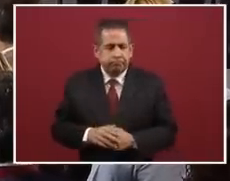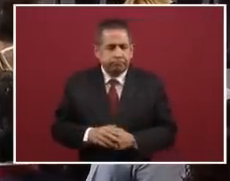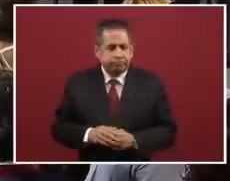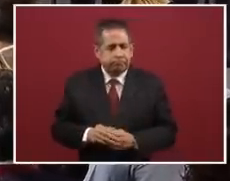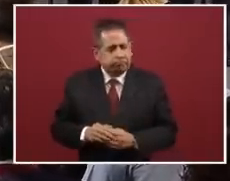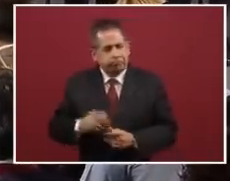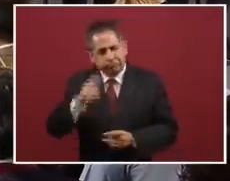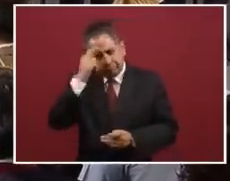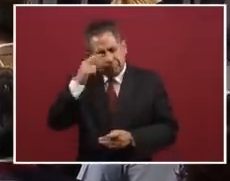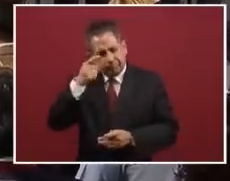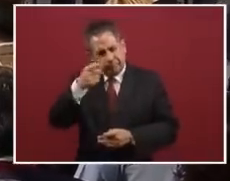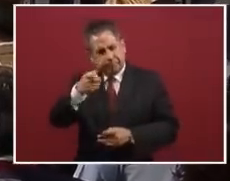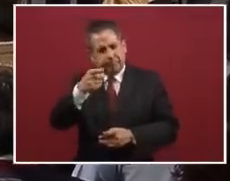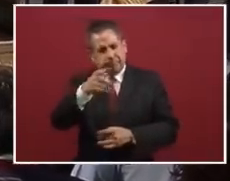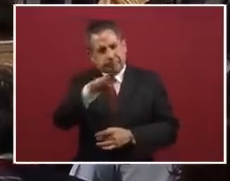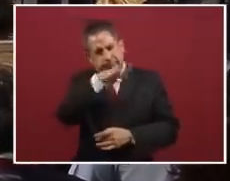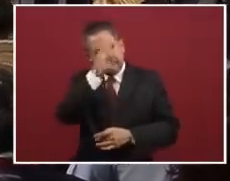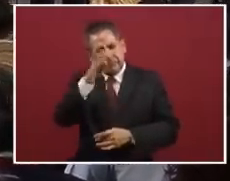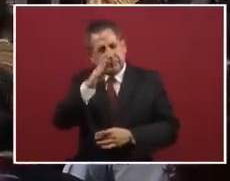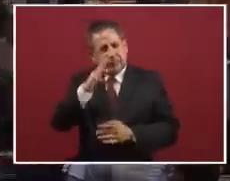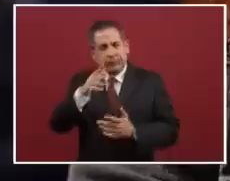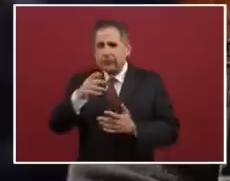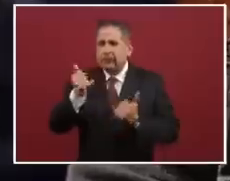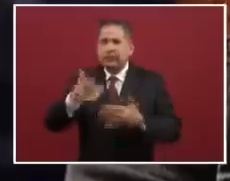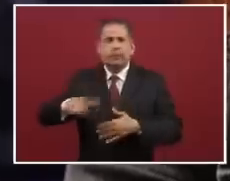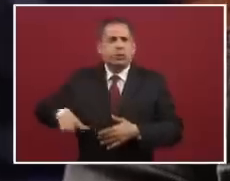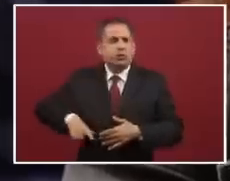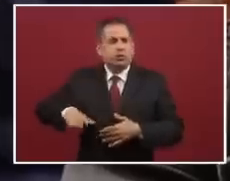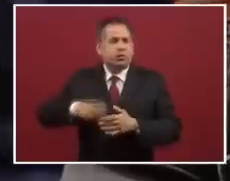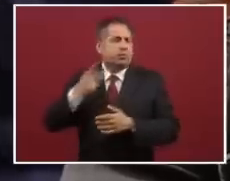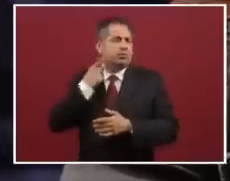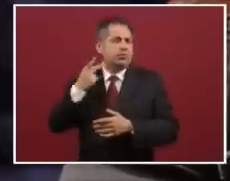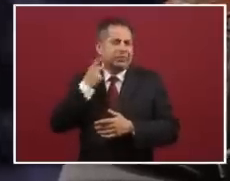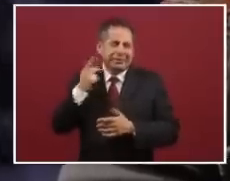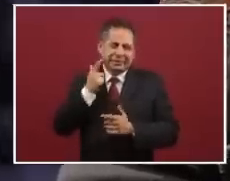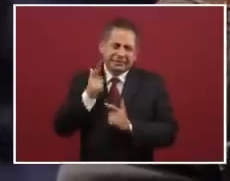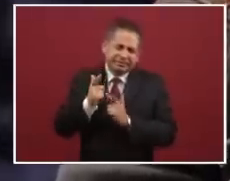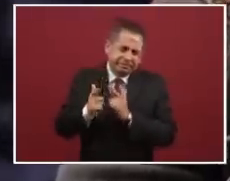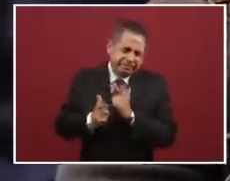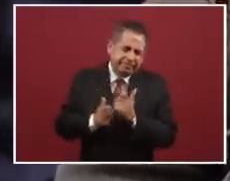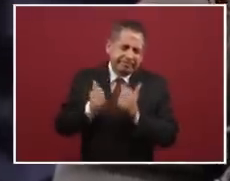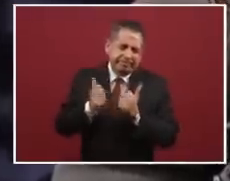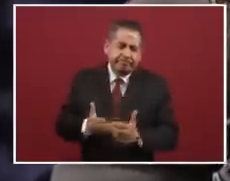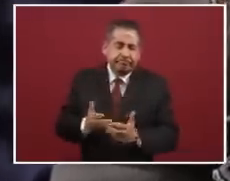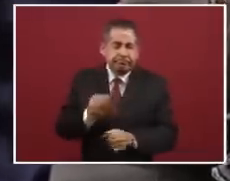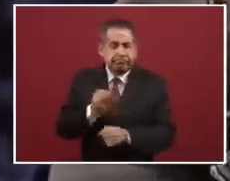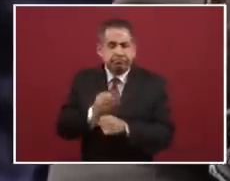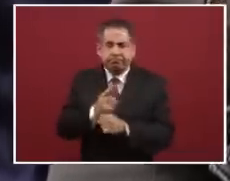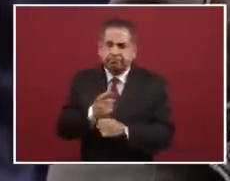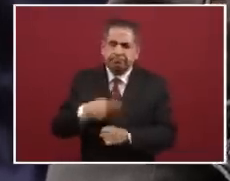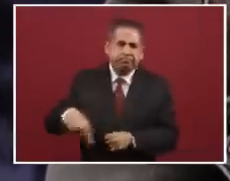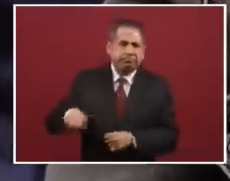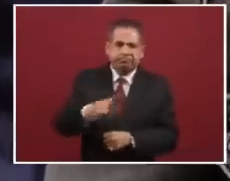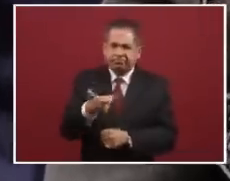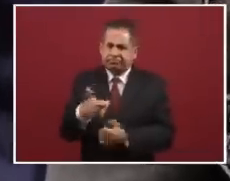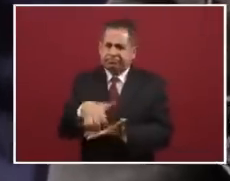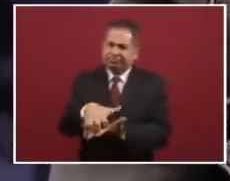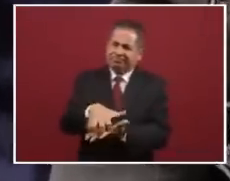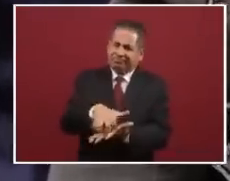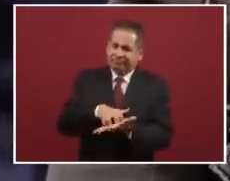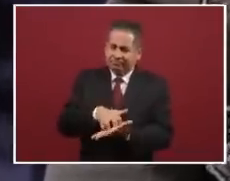y lento pues ha sido sometido a una dieta bastante rigurosa que lo ha dejado,